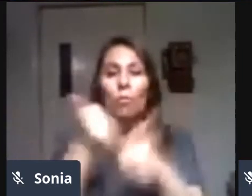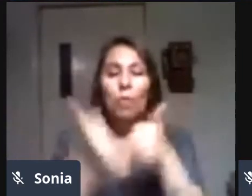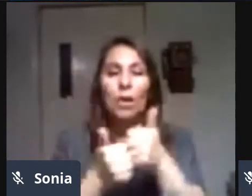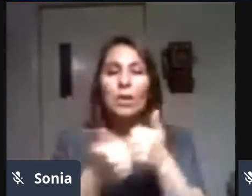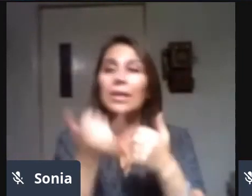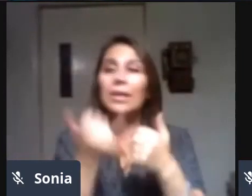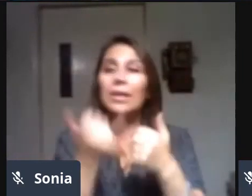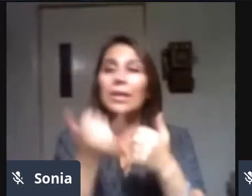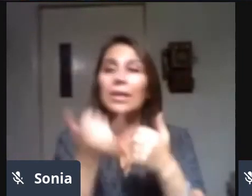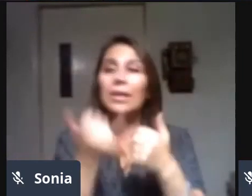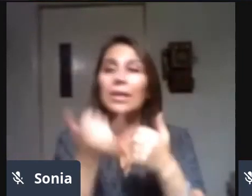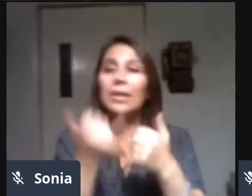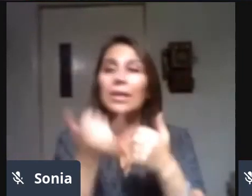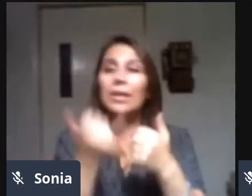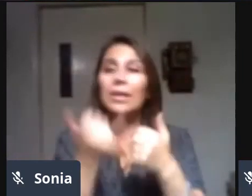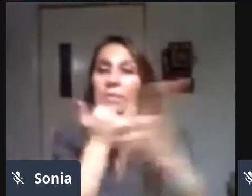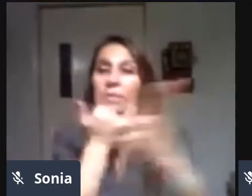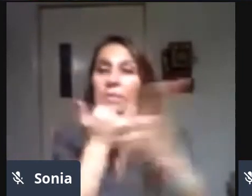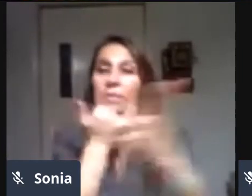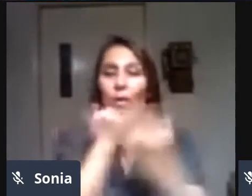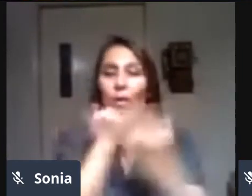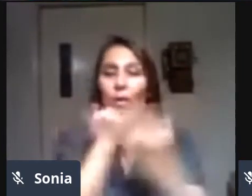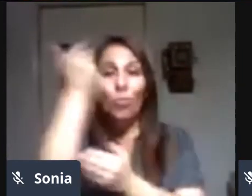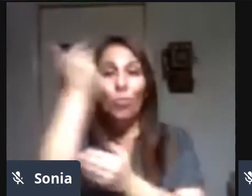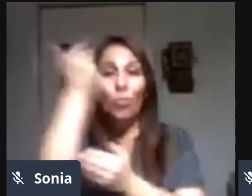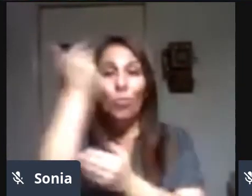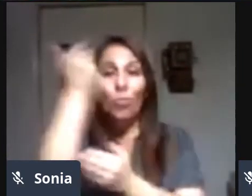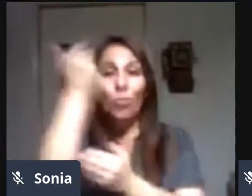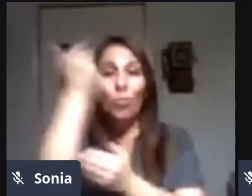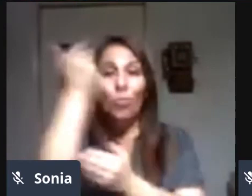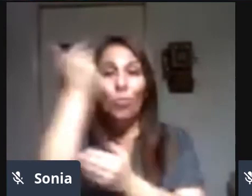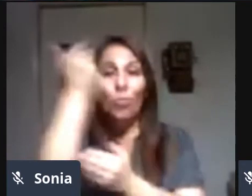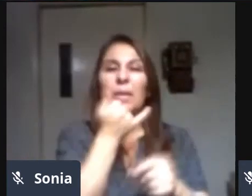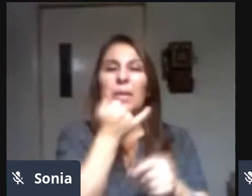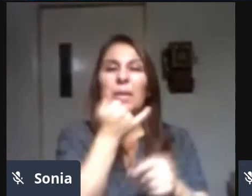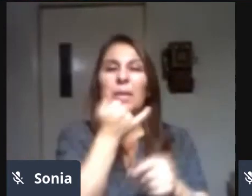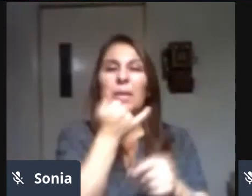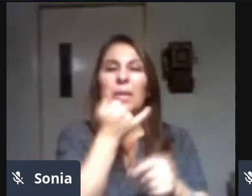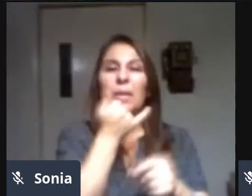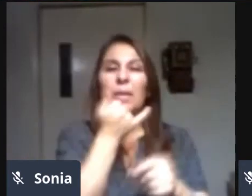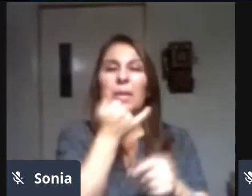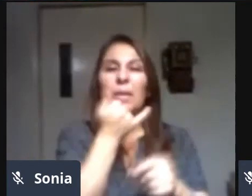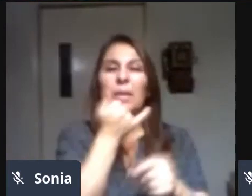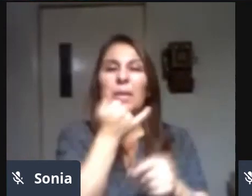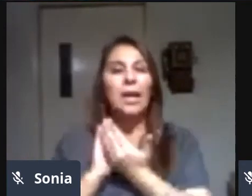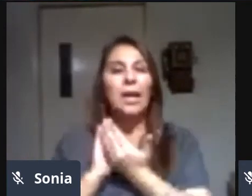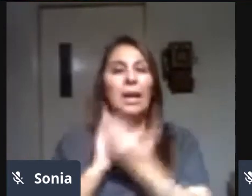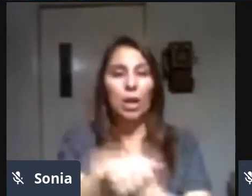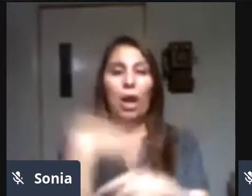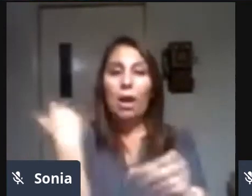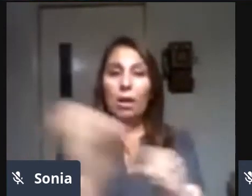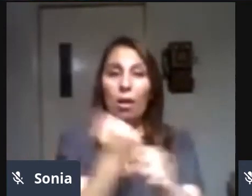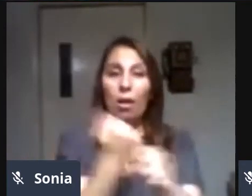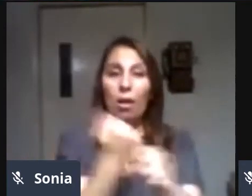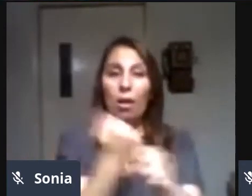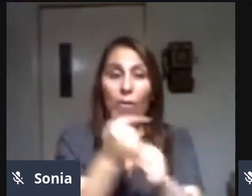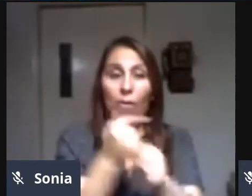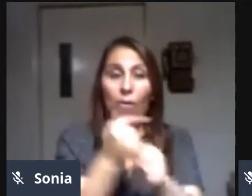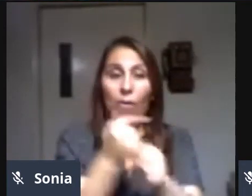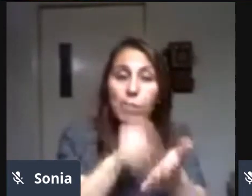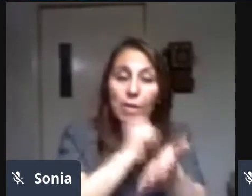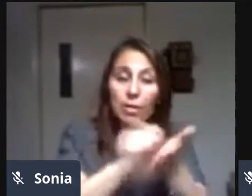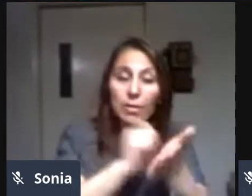también hay un acumulado ya de obras que escritores que han dirigido su narrativa